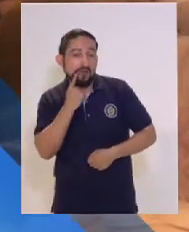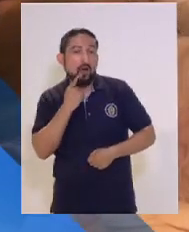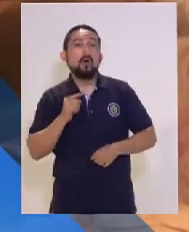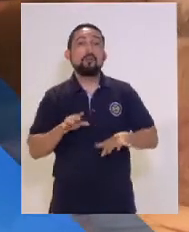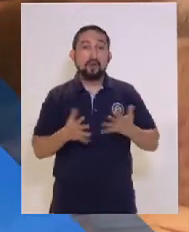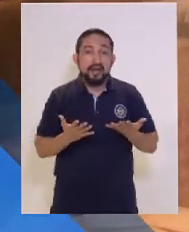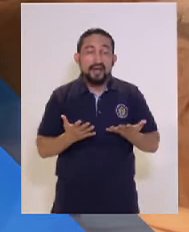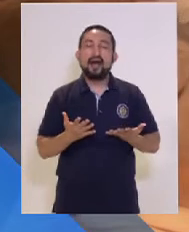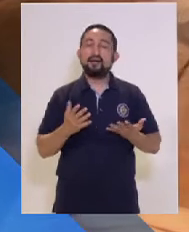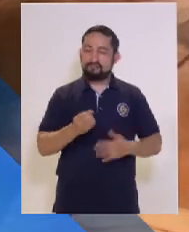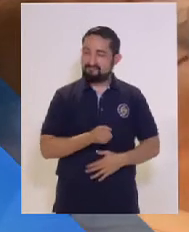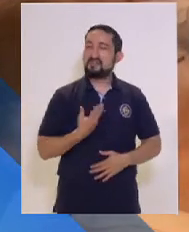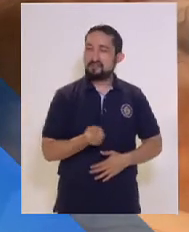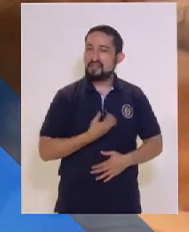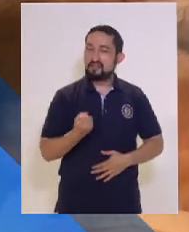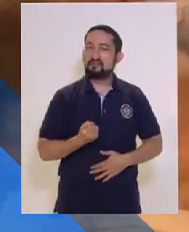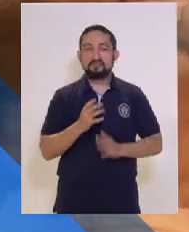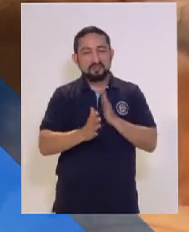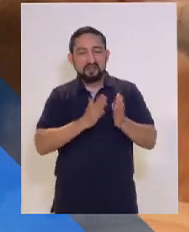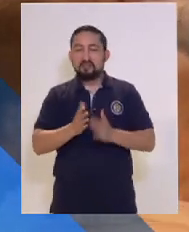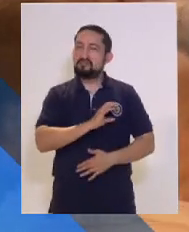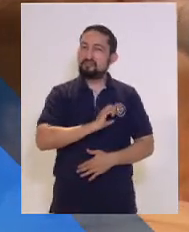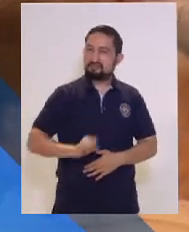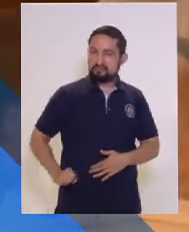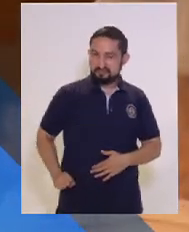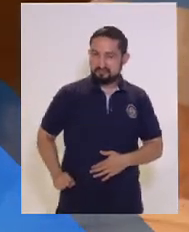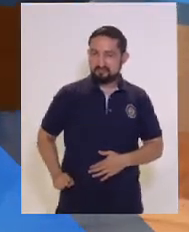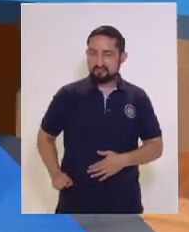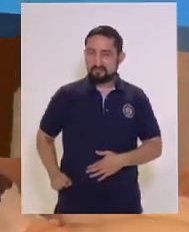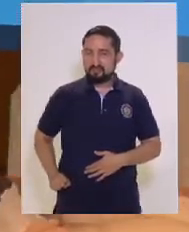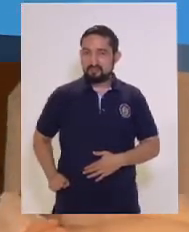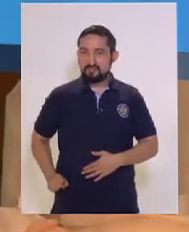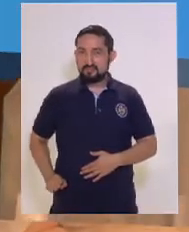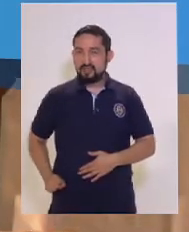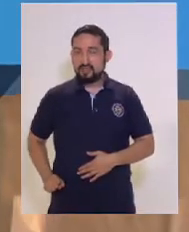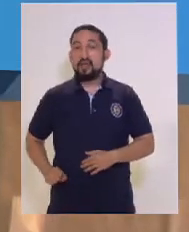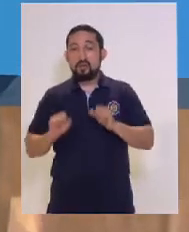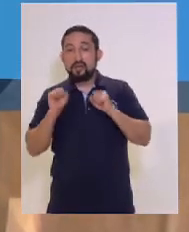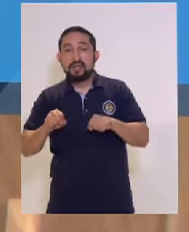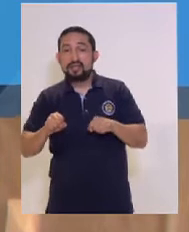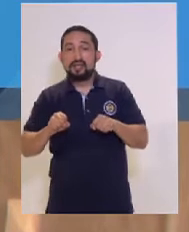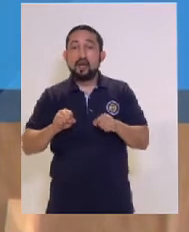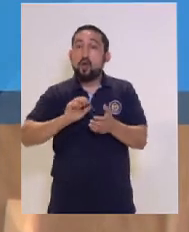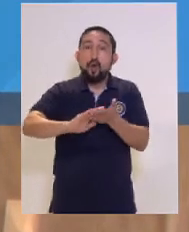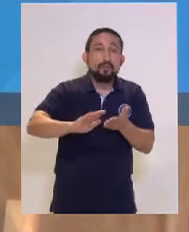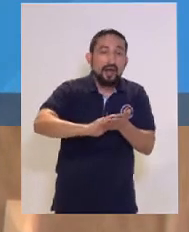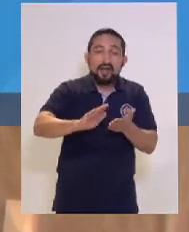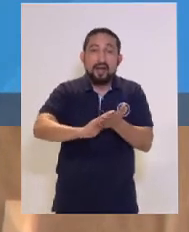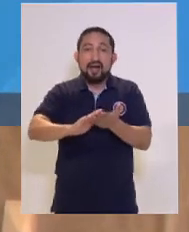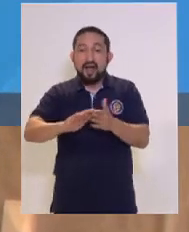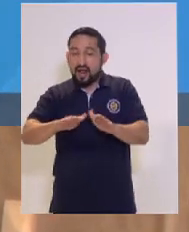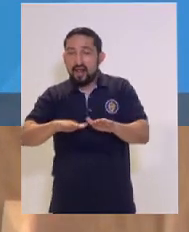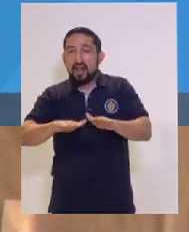discapacidad auditiva, porque contaremos con interpretación de lenguaje de señas. Entradas a la venta en